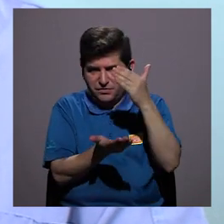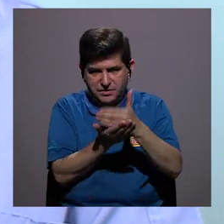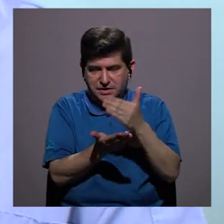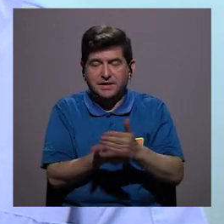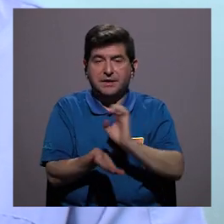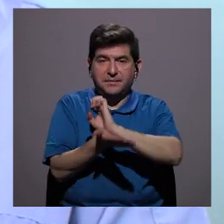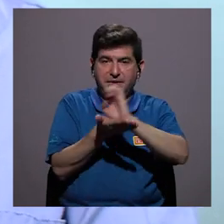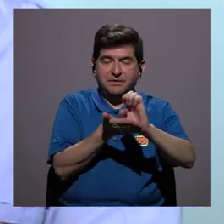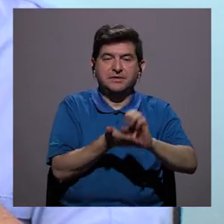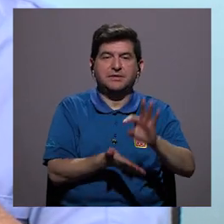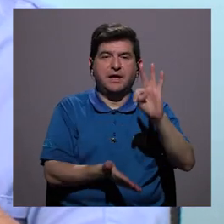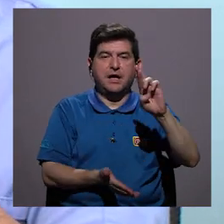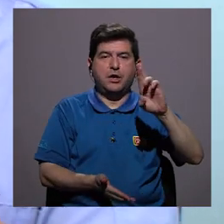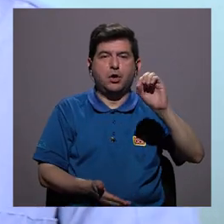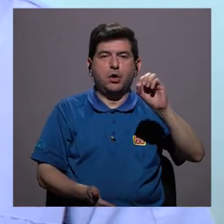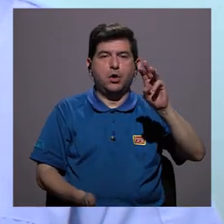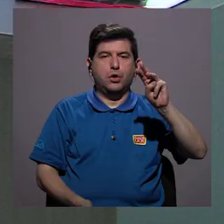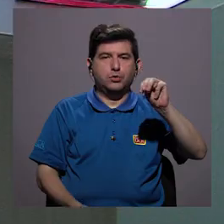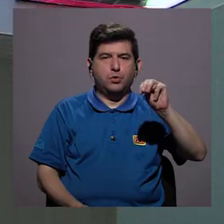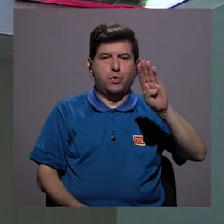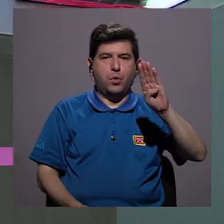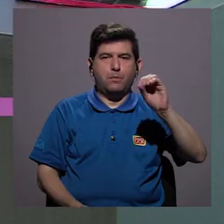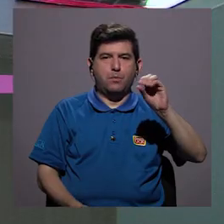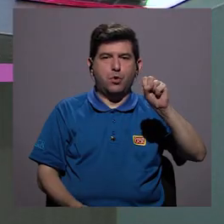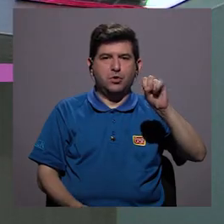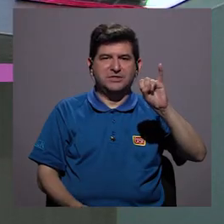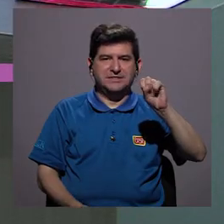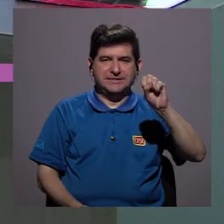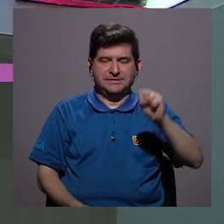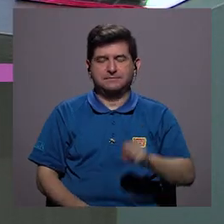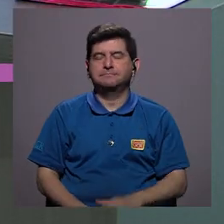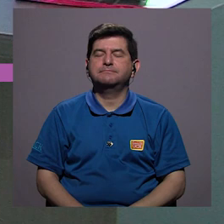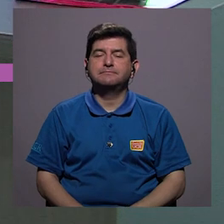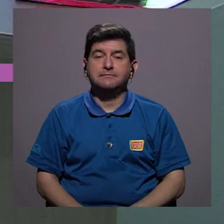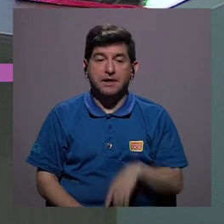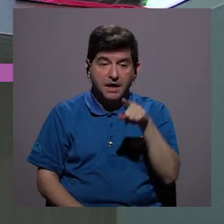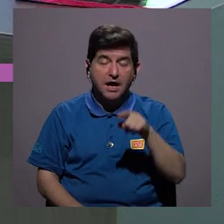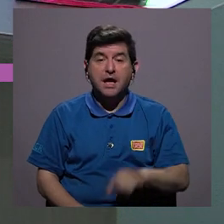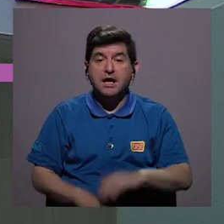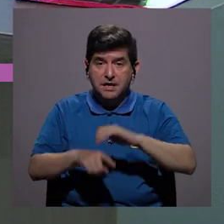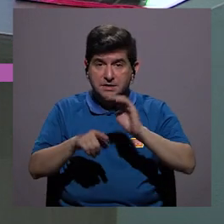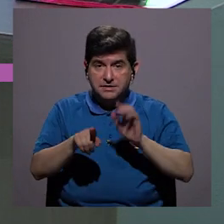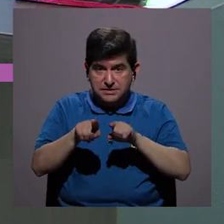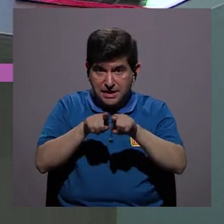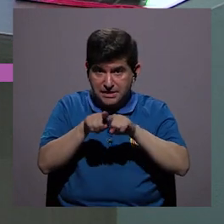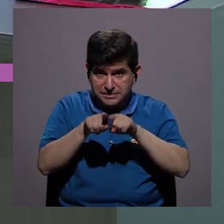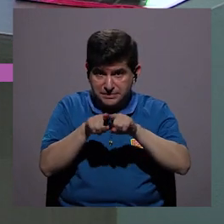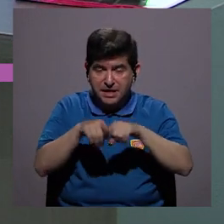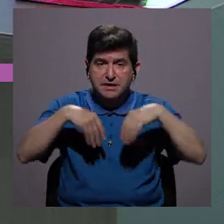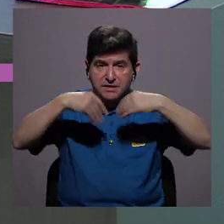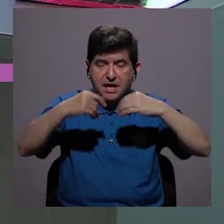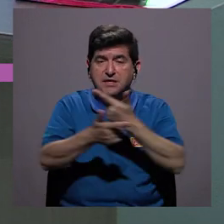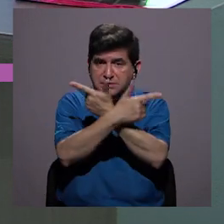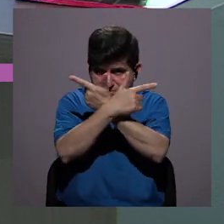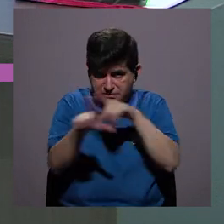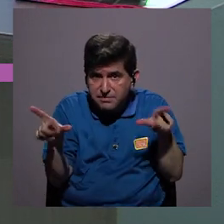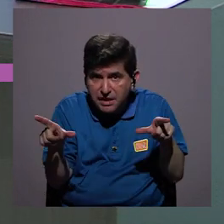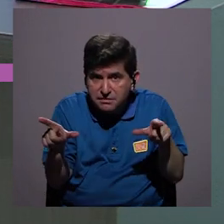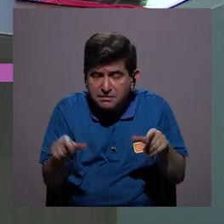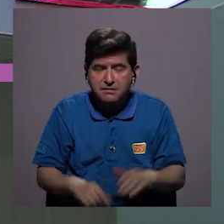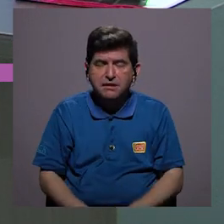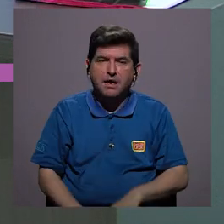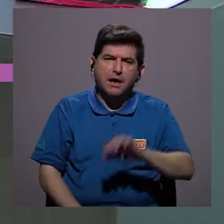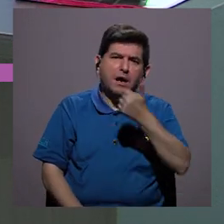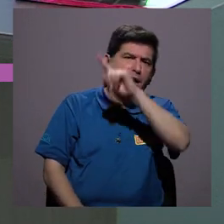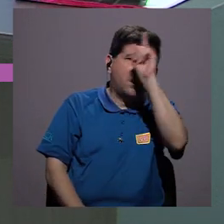descansar o a ejercitarse un poquito. Uh-huh. Uh-huh. Esas medias, doctor, uno las puede ir a comprar, son de venta libre. Y